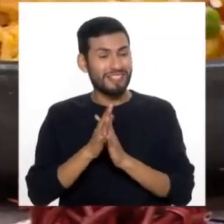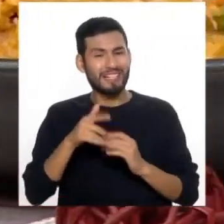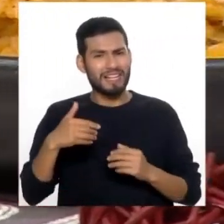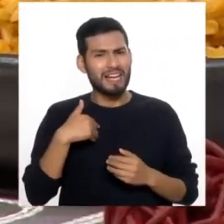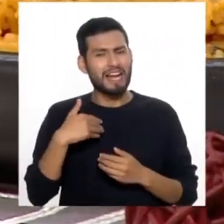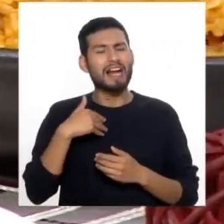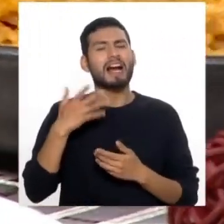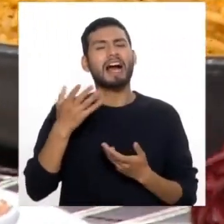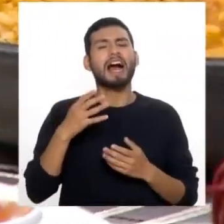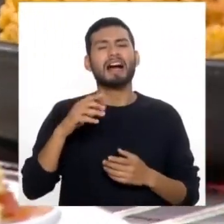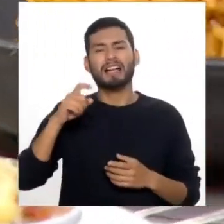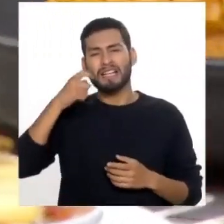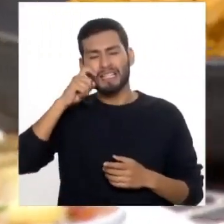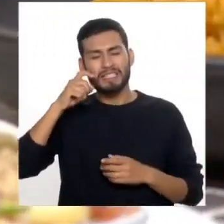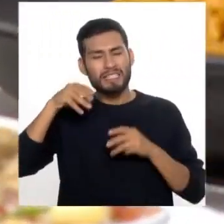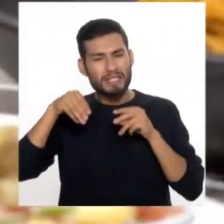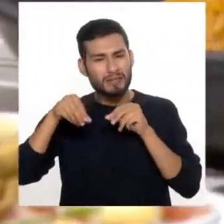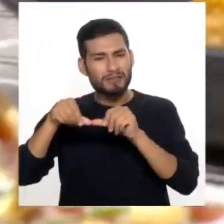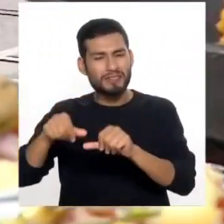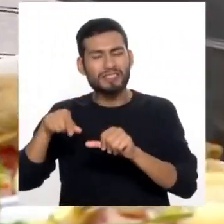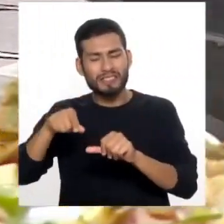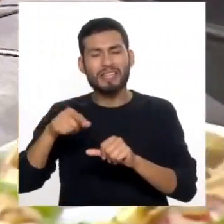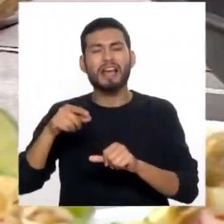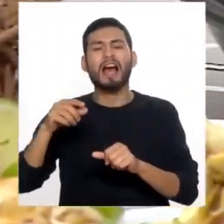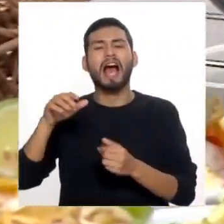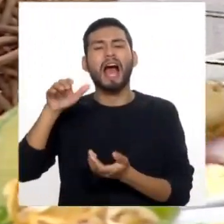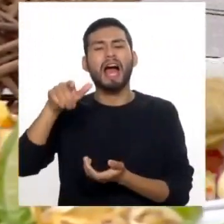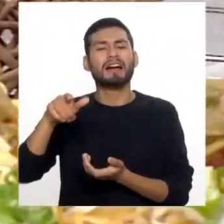causita cevichada, la mezcla de la costa.